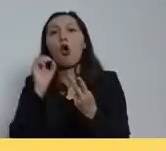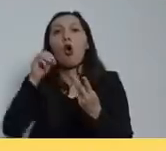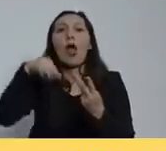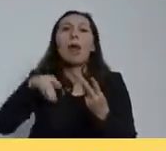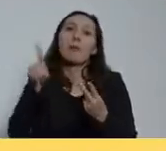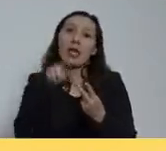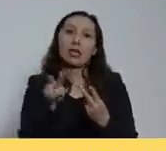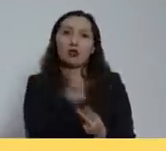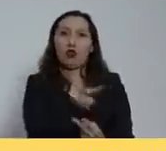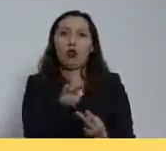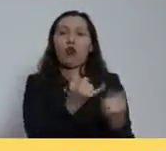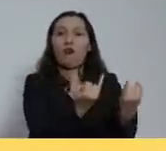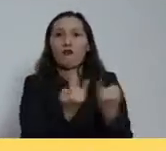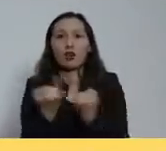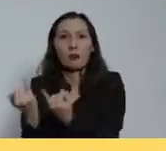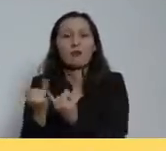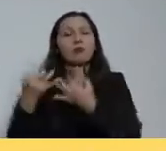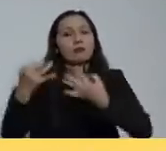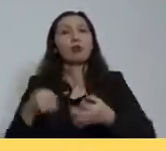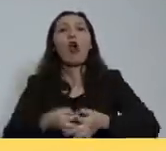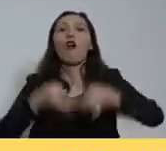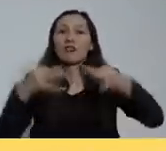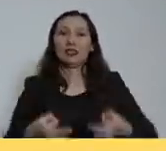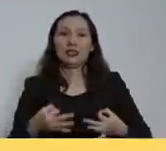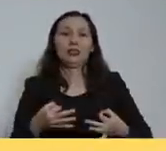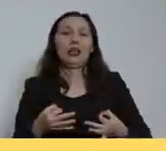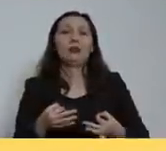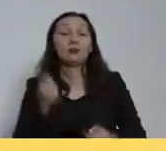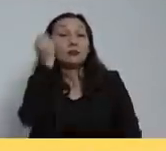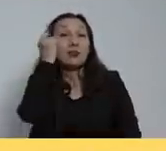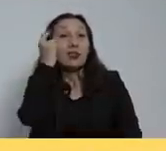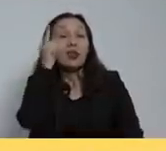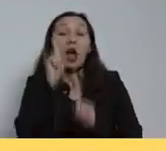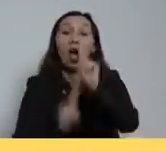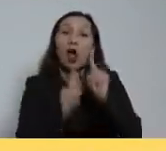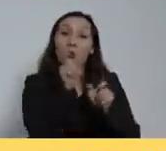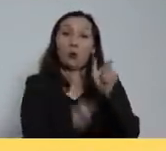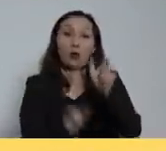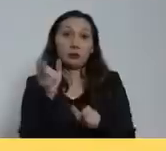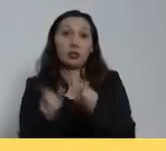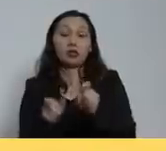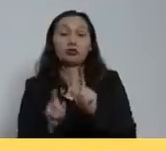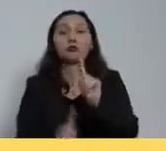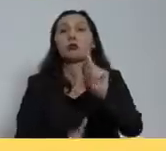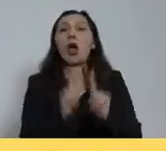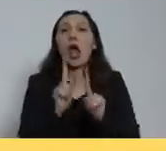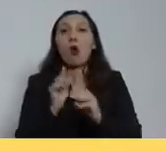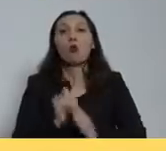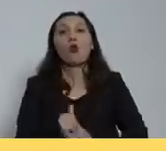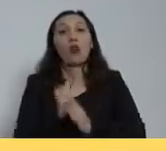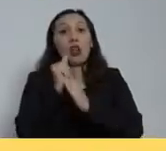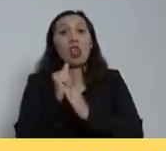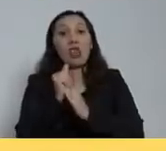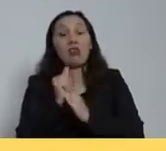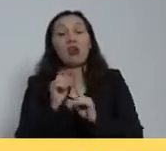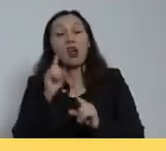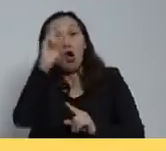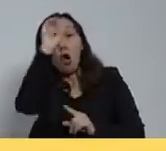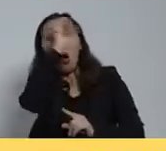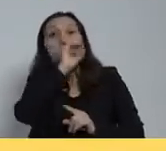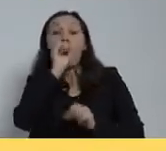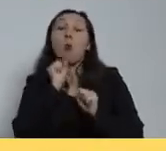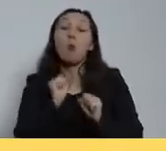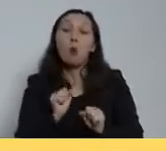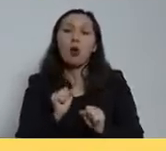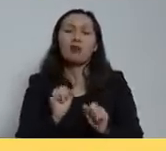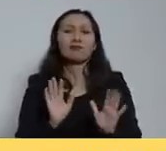OMS, respectivamente. Entendemos que algunas personas, algunos líderes de opinión, pueden tener